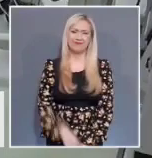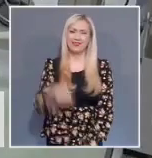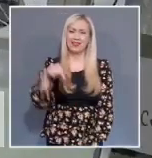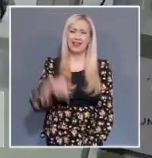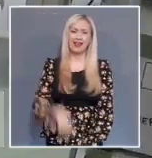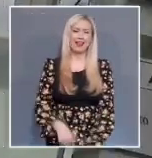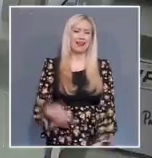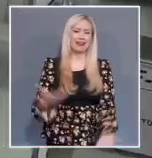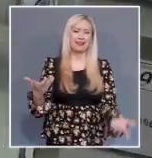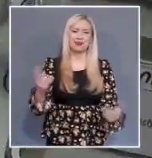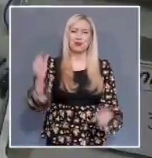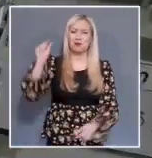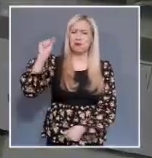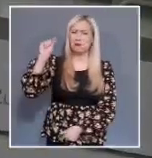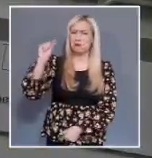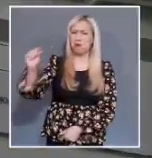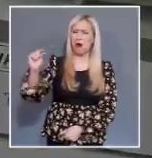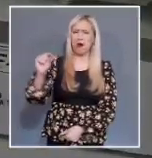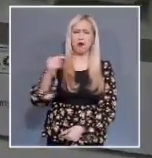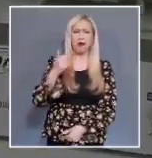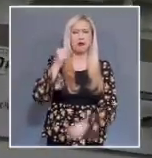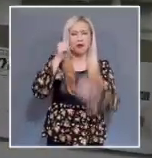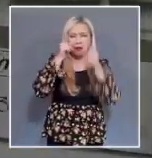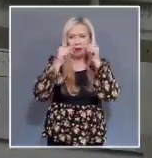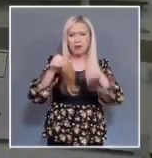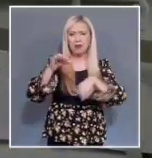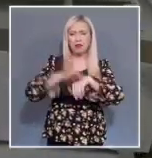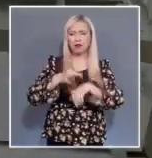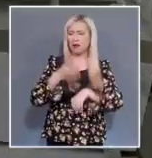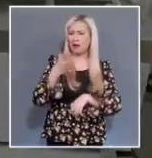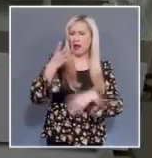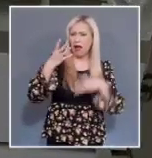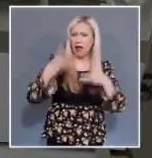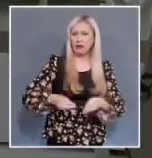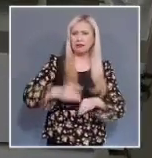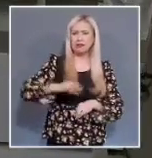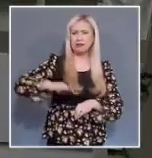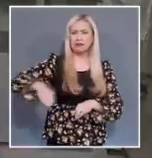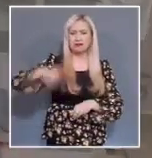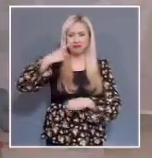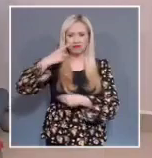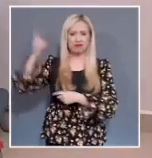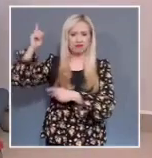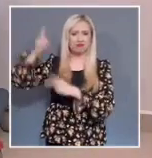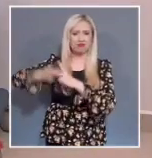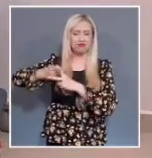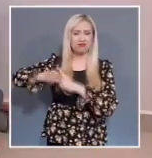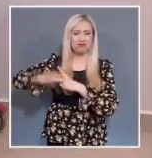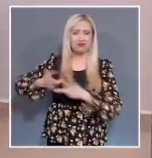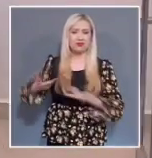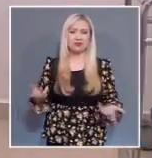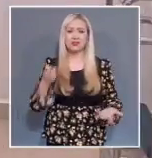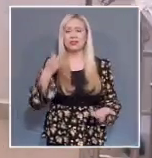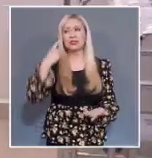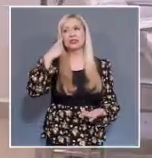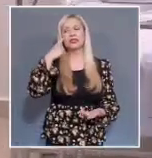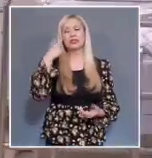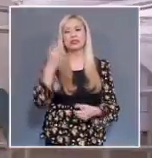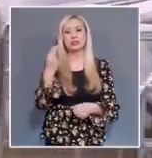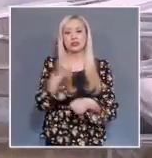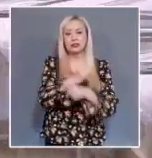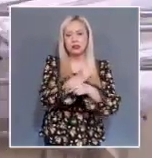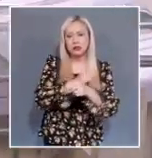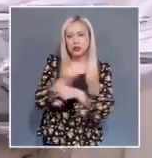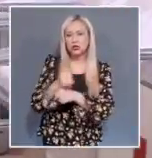el doctor Hernández propuso la creación de un Observatorio Nacional de la Primera Infancia para dar atención y seguimiento a